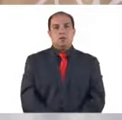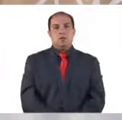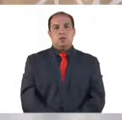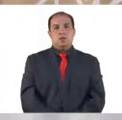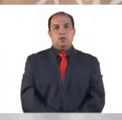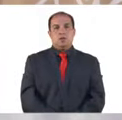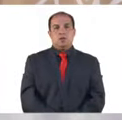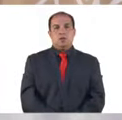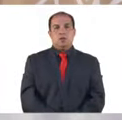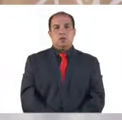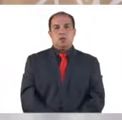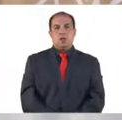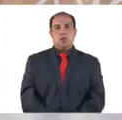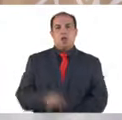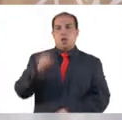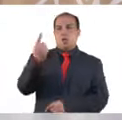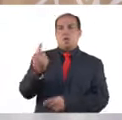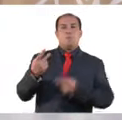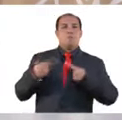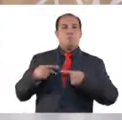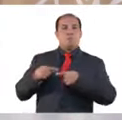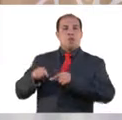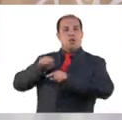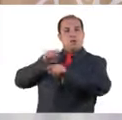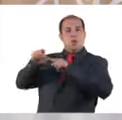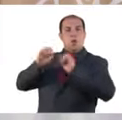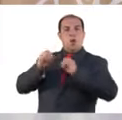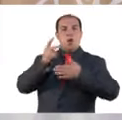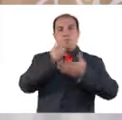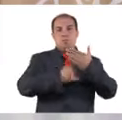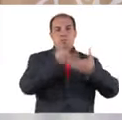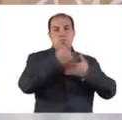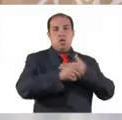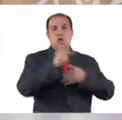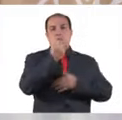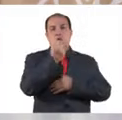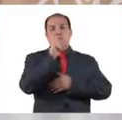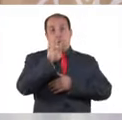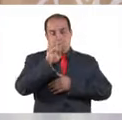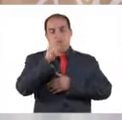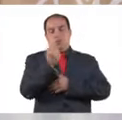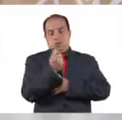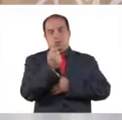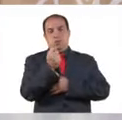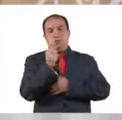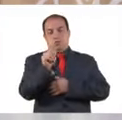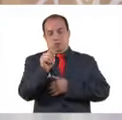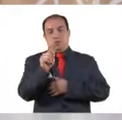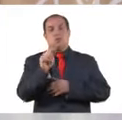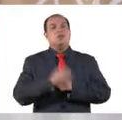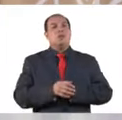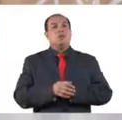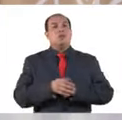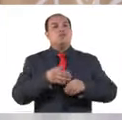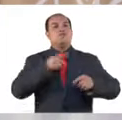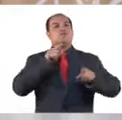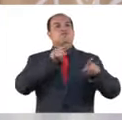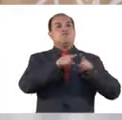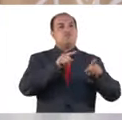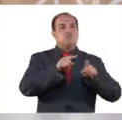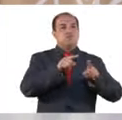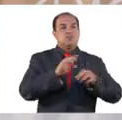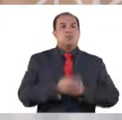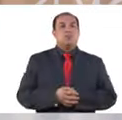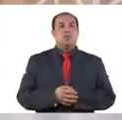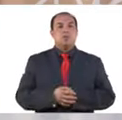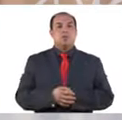Pegarle a determinada persona o a nuestro proyecto. No hay una visión objetiva. Hoy platicaba con